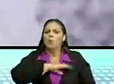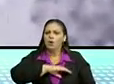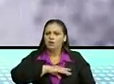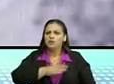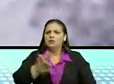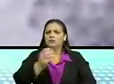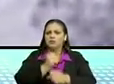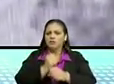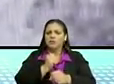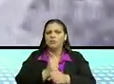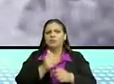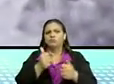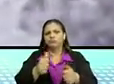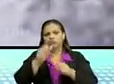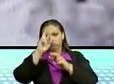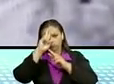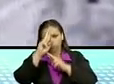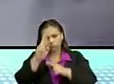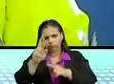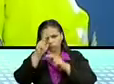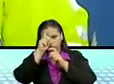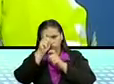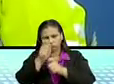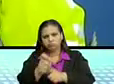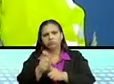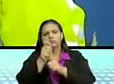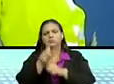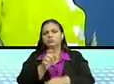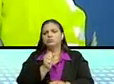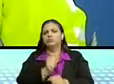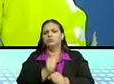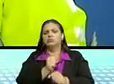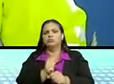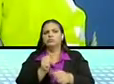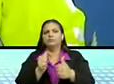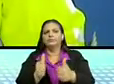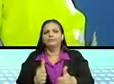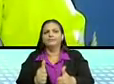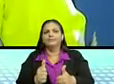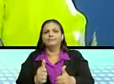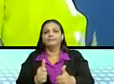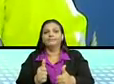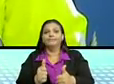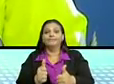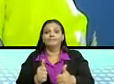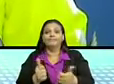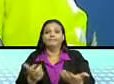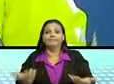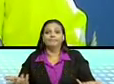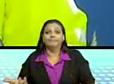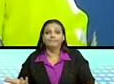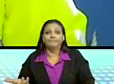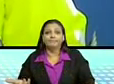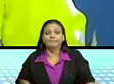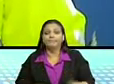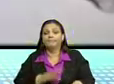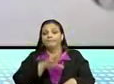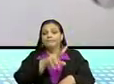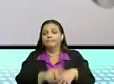los respeto, son buenos elementos, están haciendo su trabajo, pero desgraciadamente la delincuencia